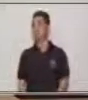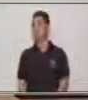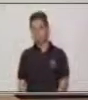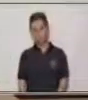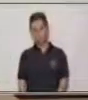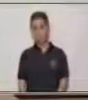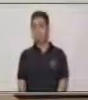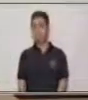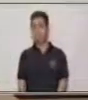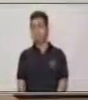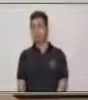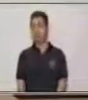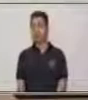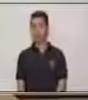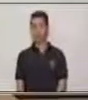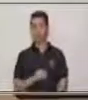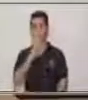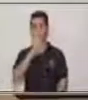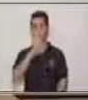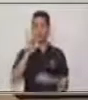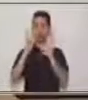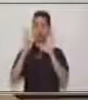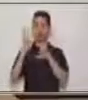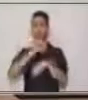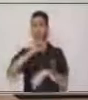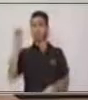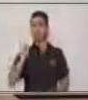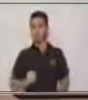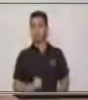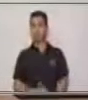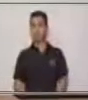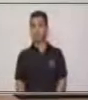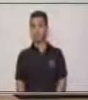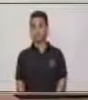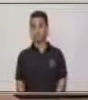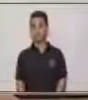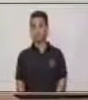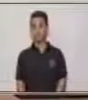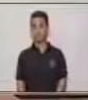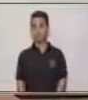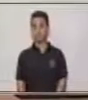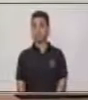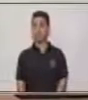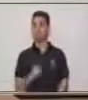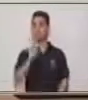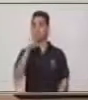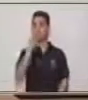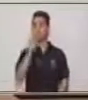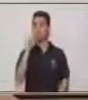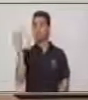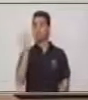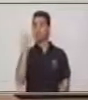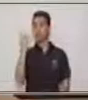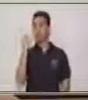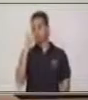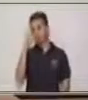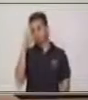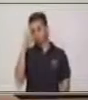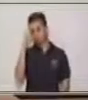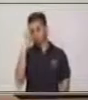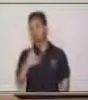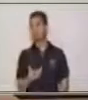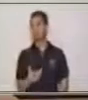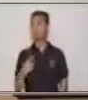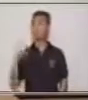Así es, el 58%, ¿verdad? Algo importante y algo para recordar es